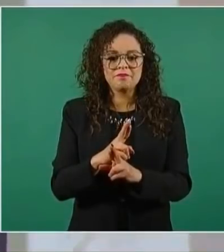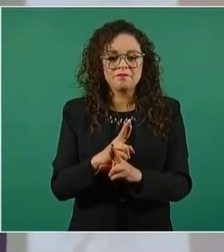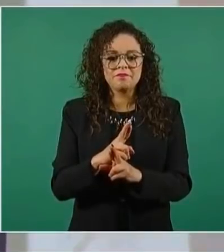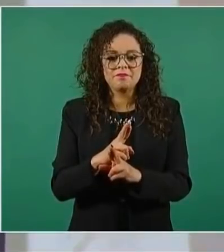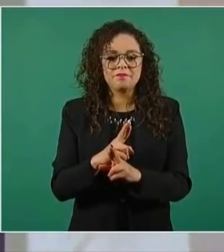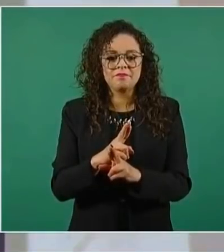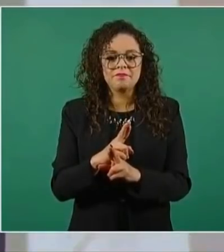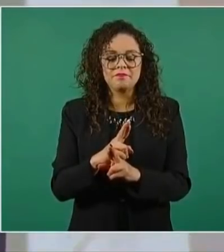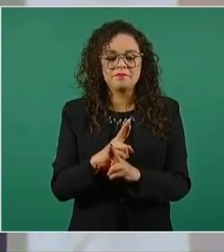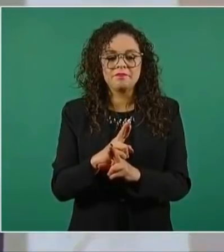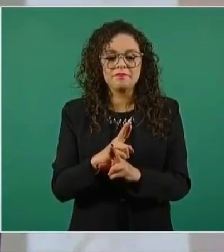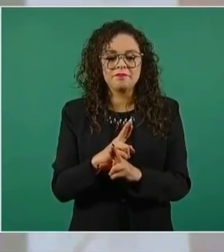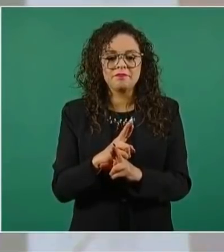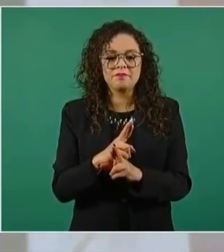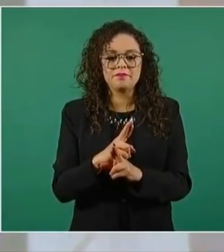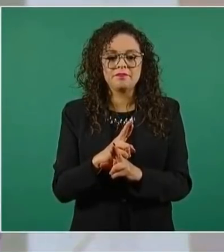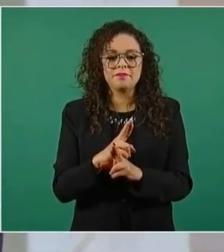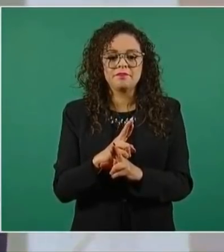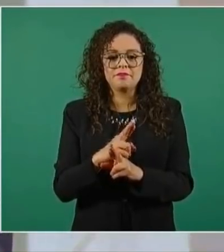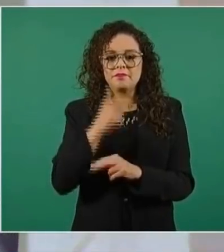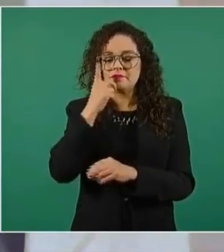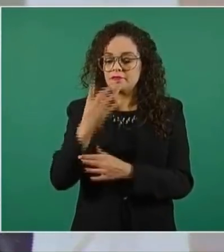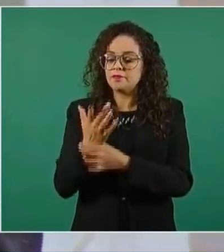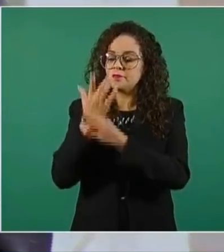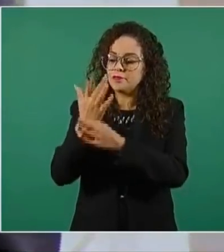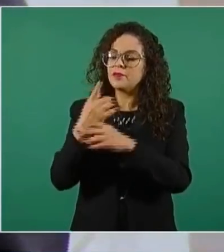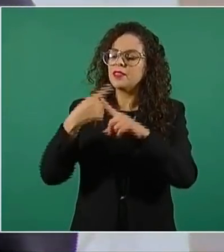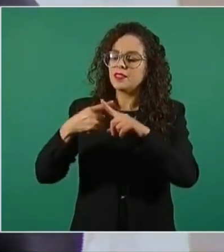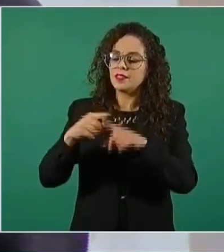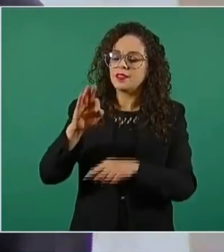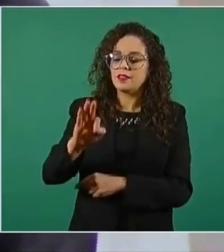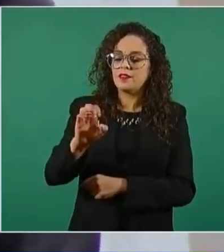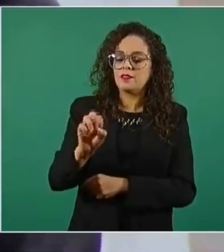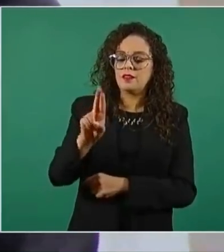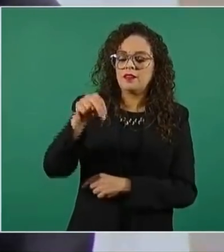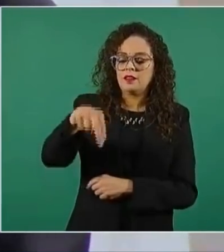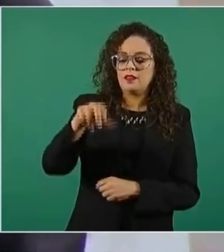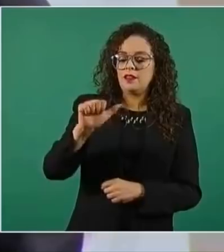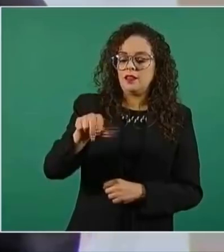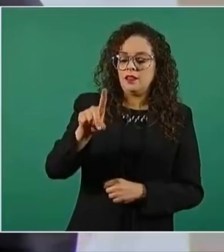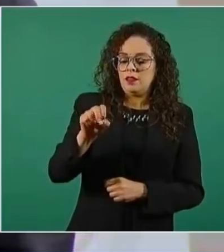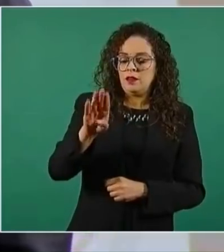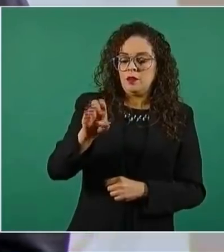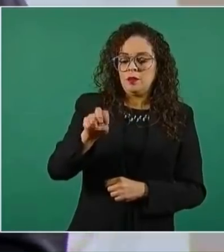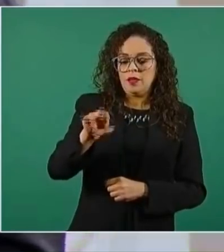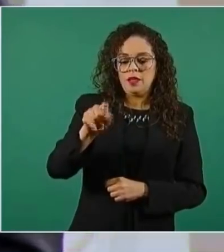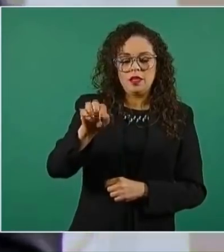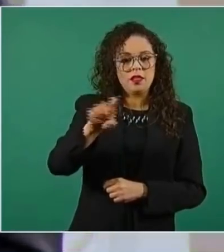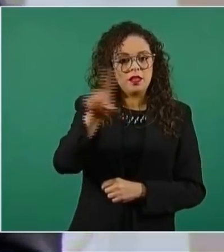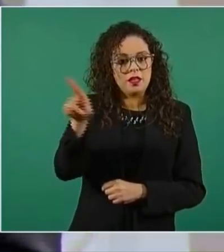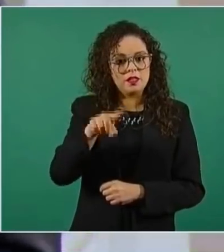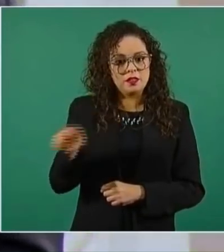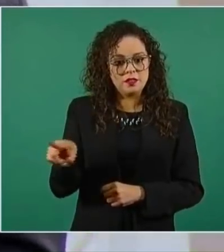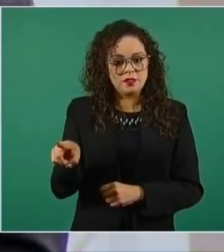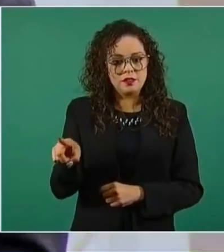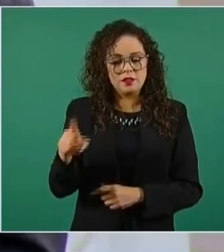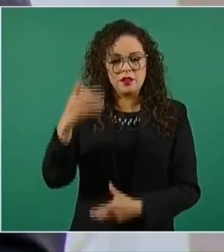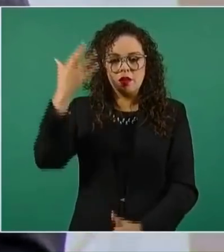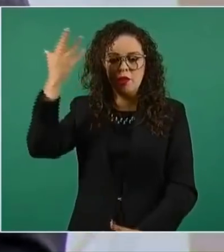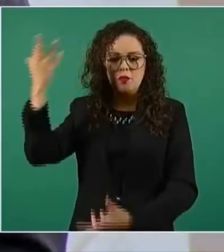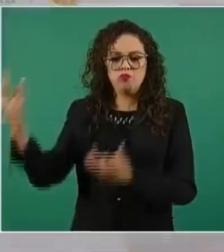como sostenía Fernando Benítez, que entre las llamas que